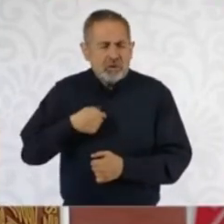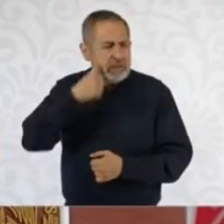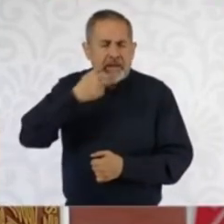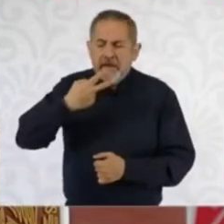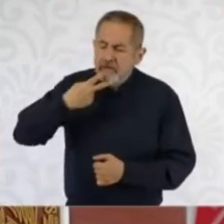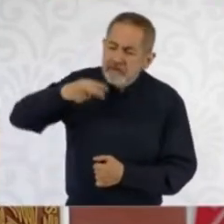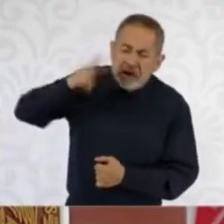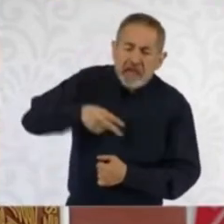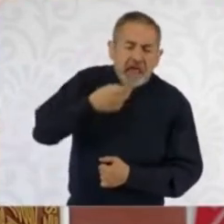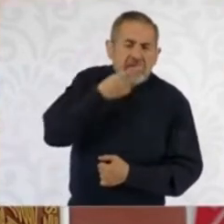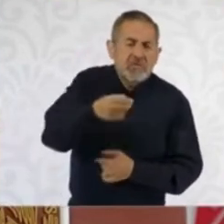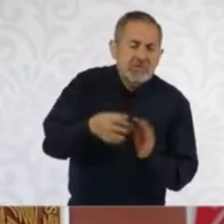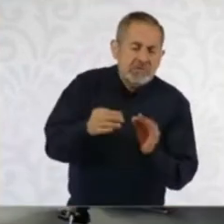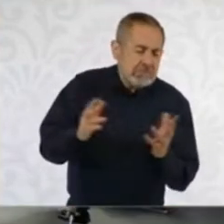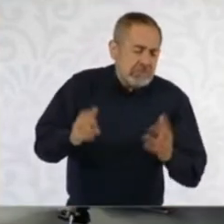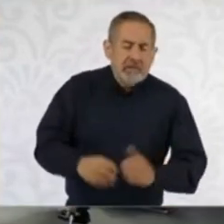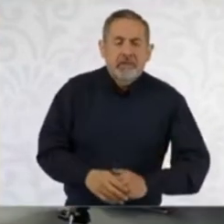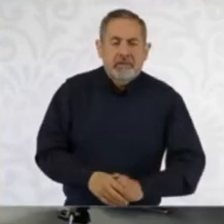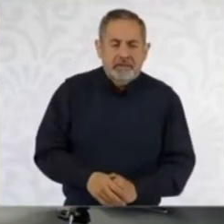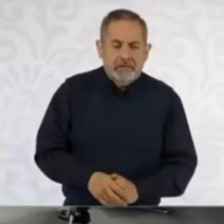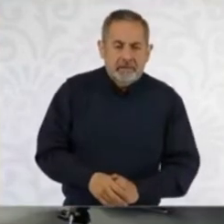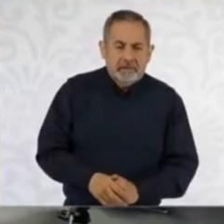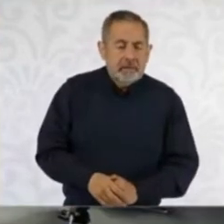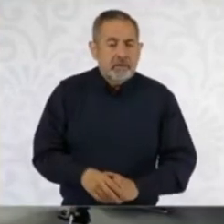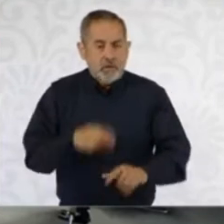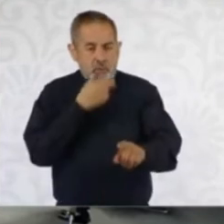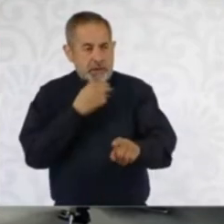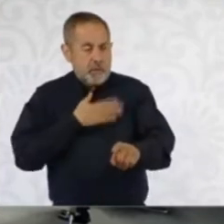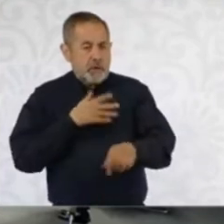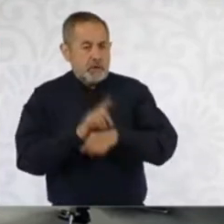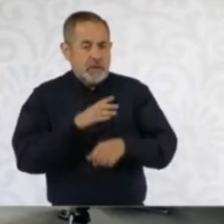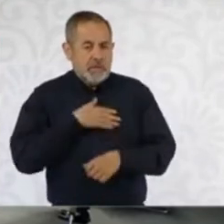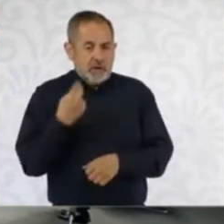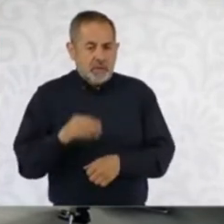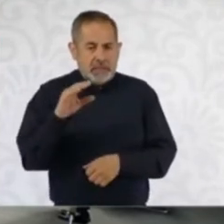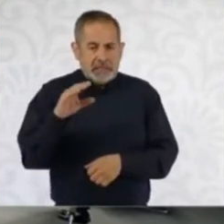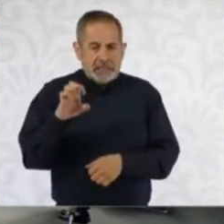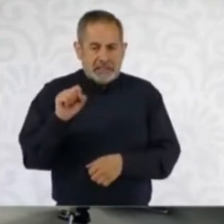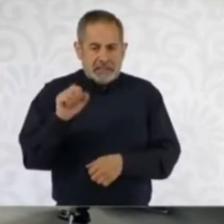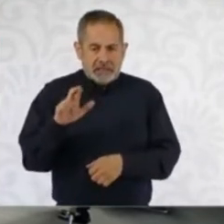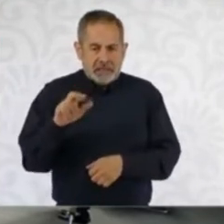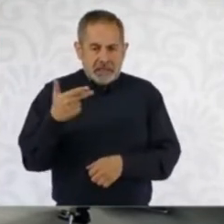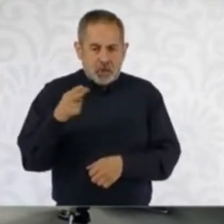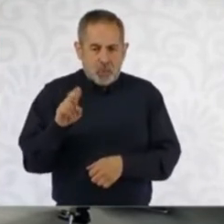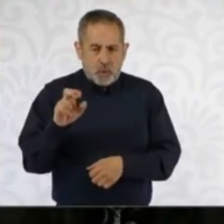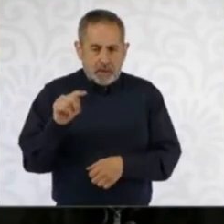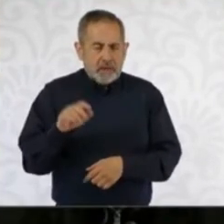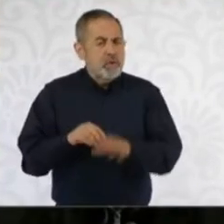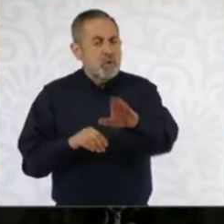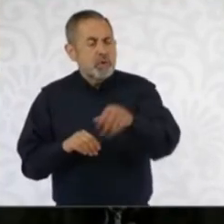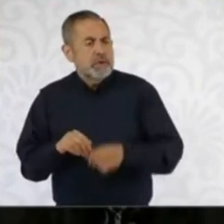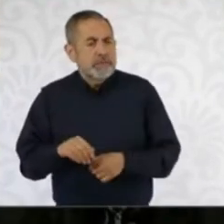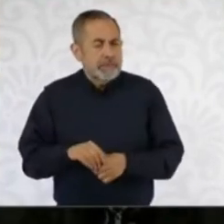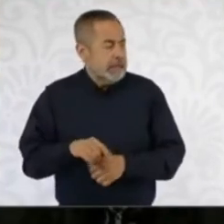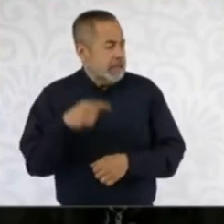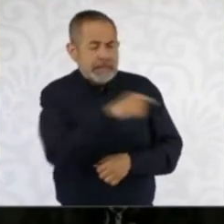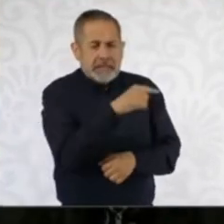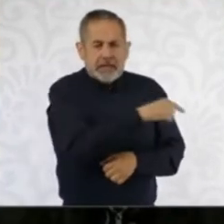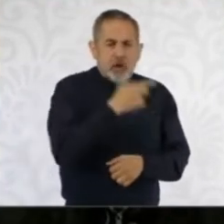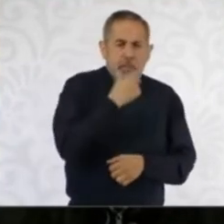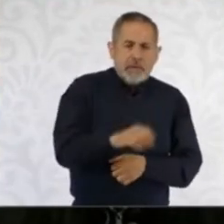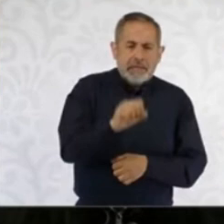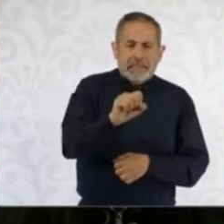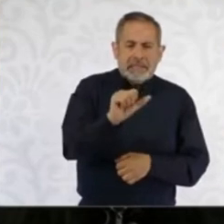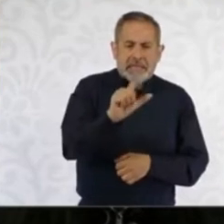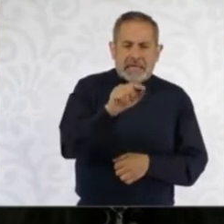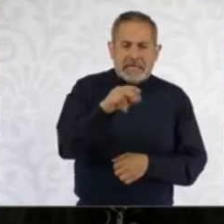verdad. Buenos días, presidenta. Soy César Huerta, de la revista Polemón. Presidenta, el empresario Ricardo Salinas Pliego afirmó ahora